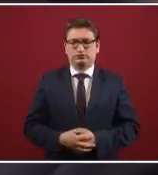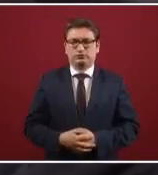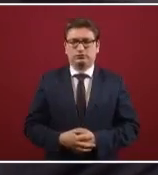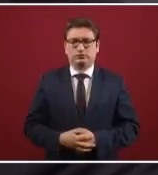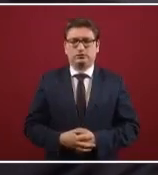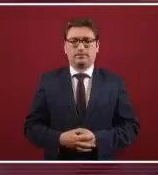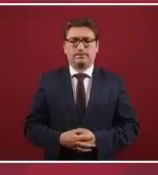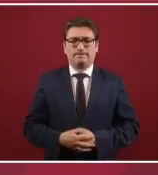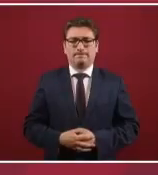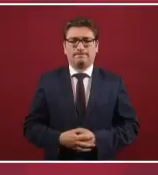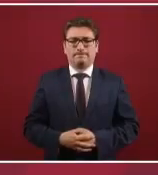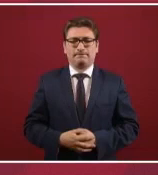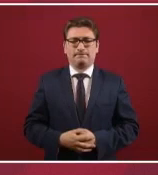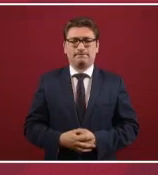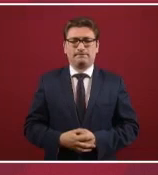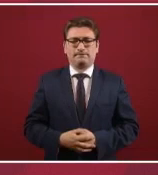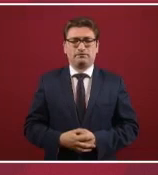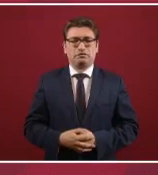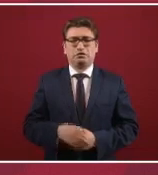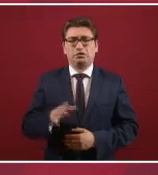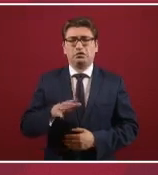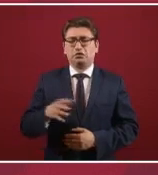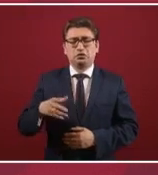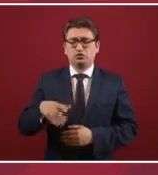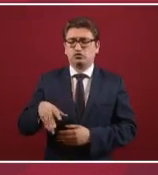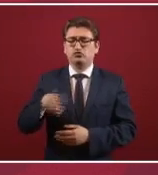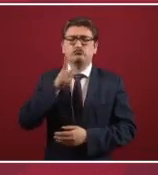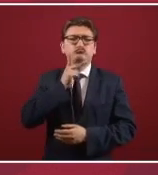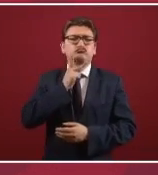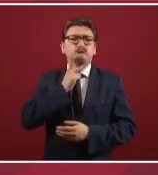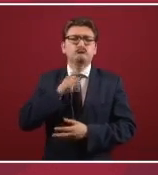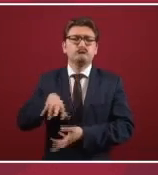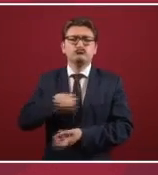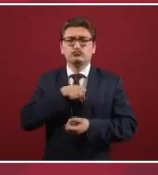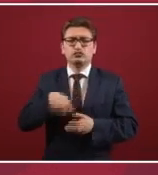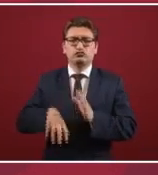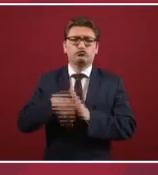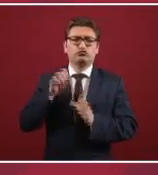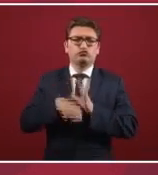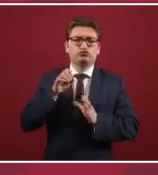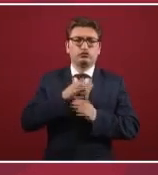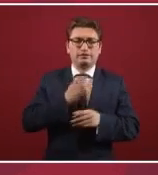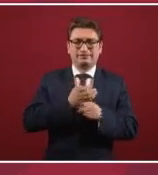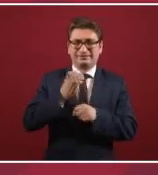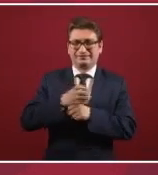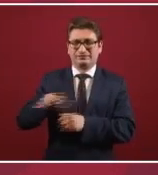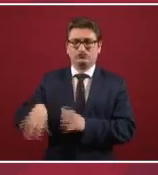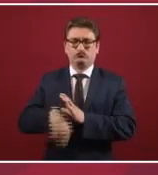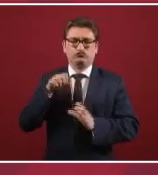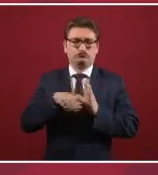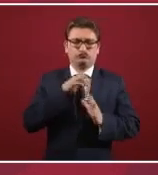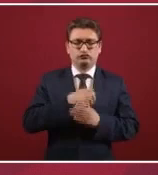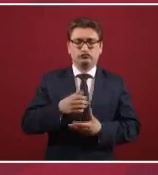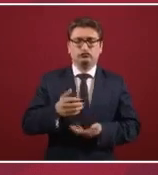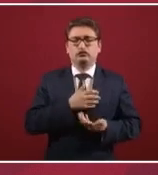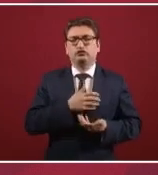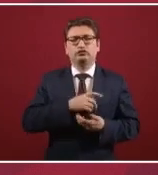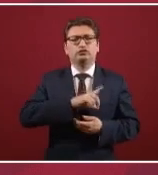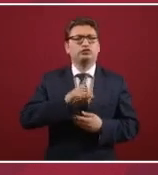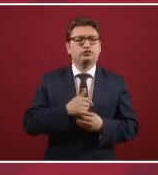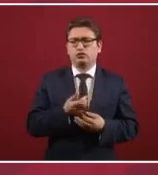no se les devolvía nada a los estados petroleros del sureste